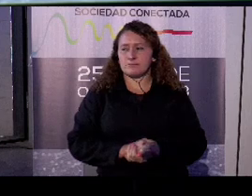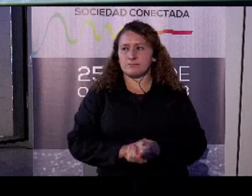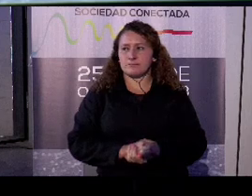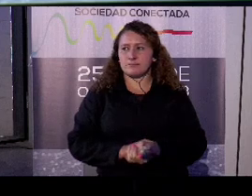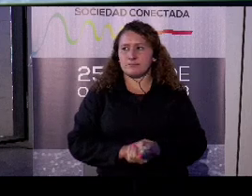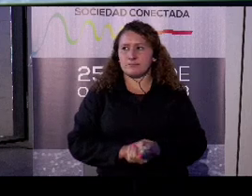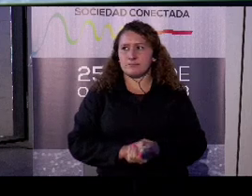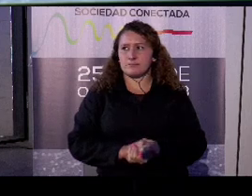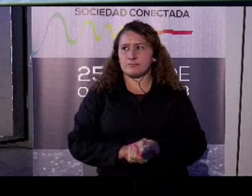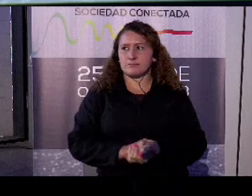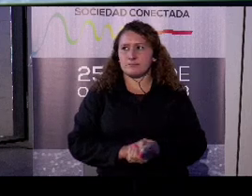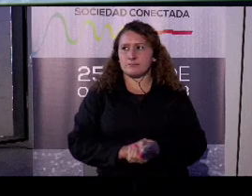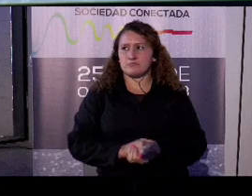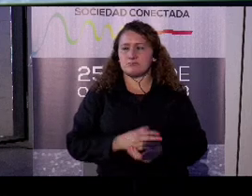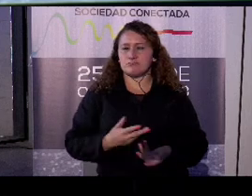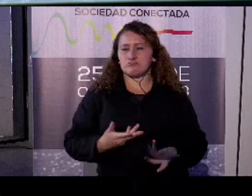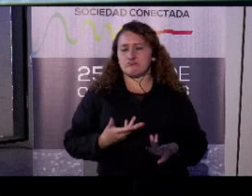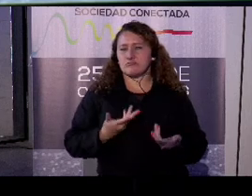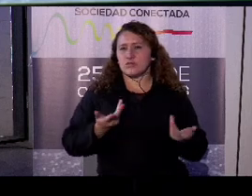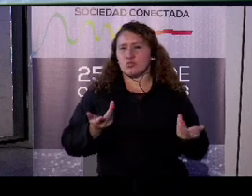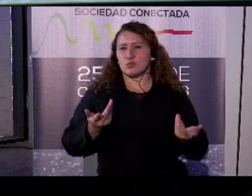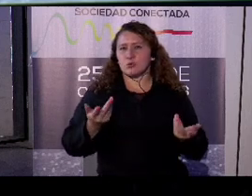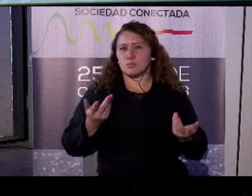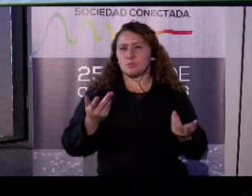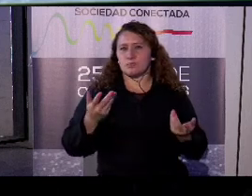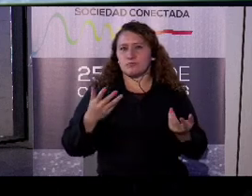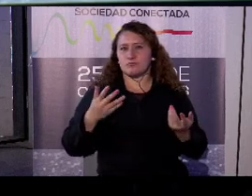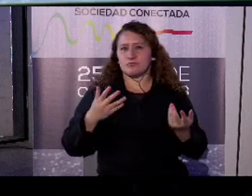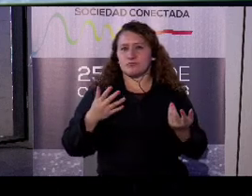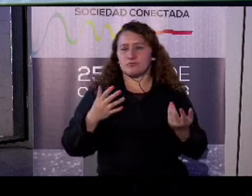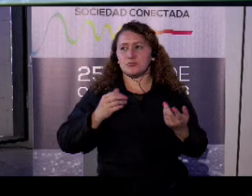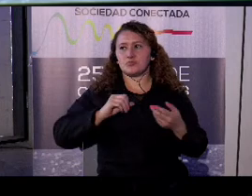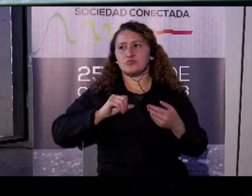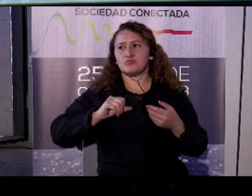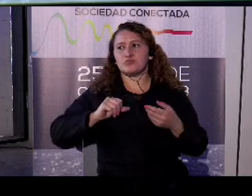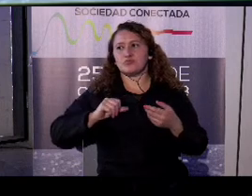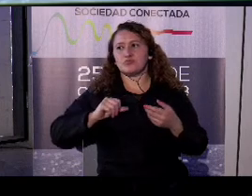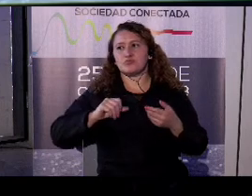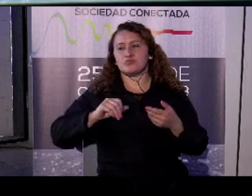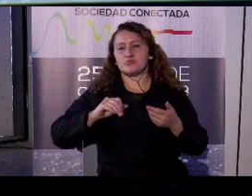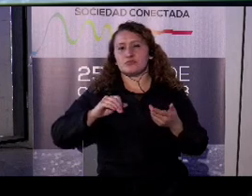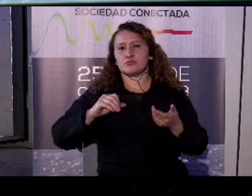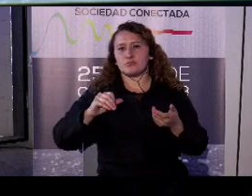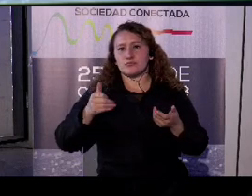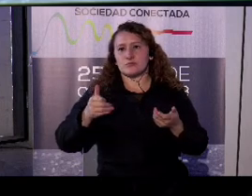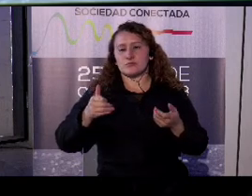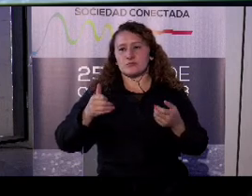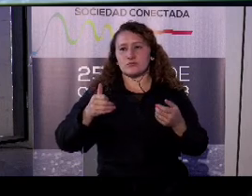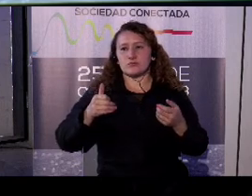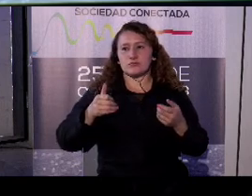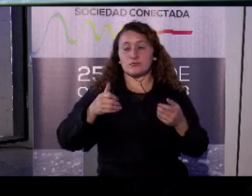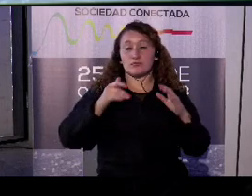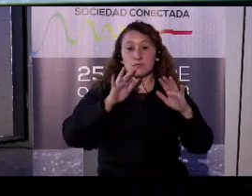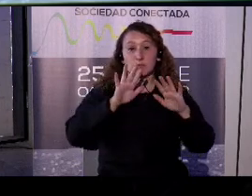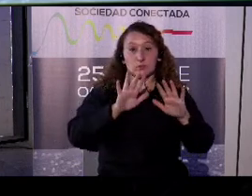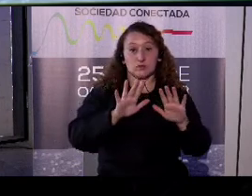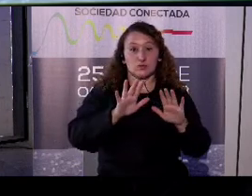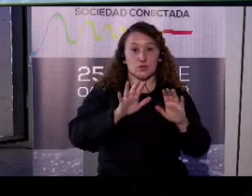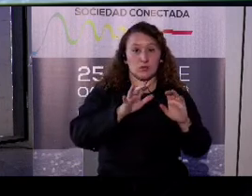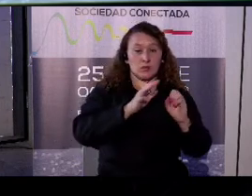Y utilizando formación de entre otras formación de radi Señales es